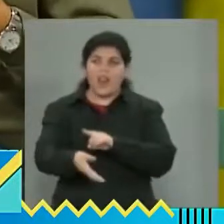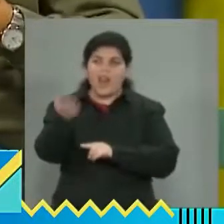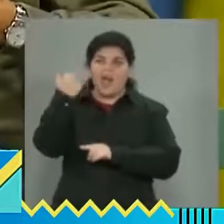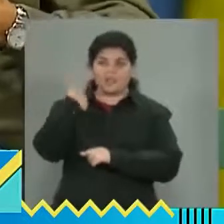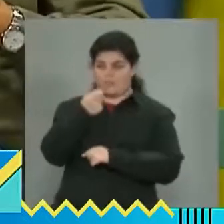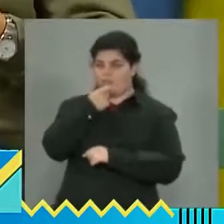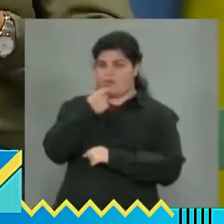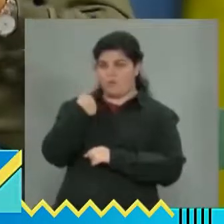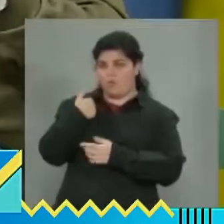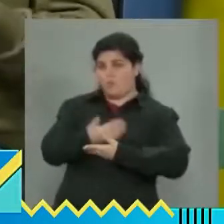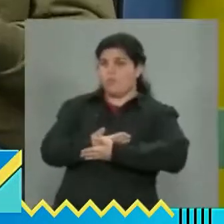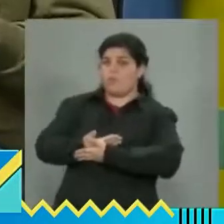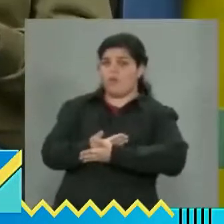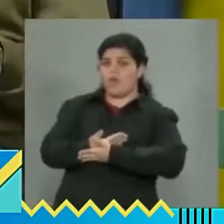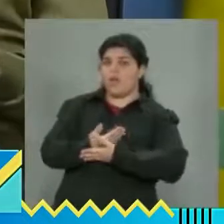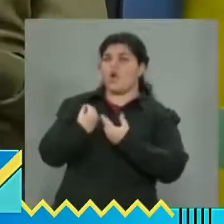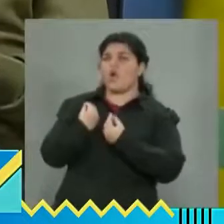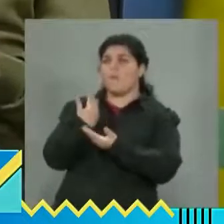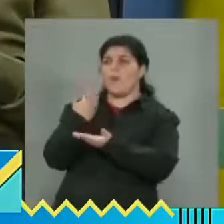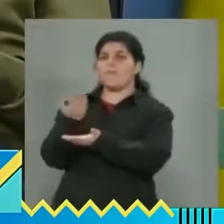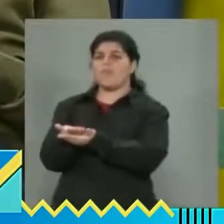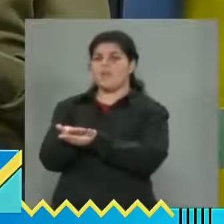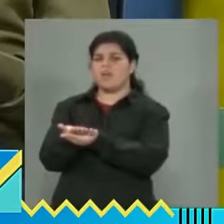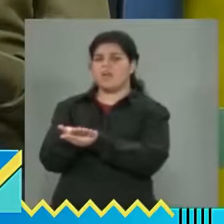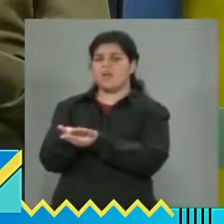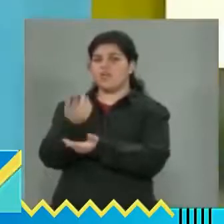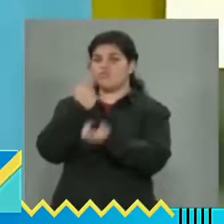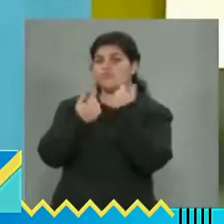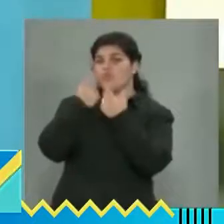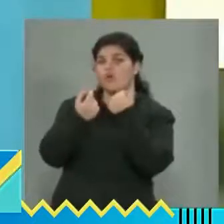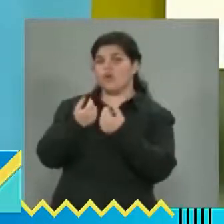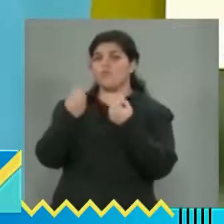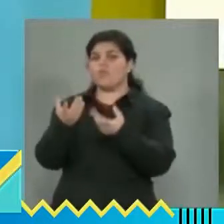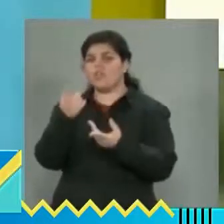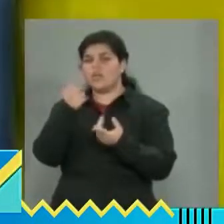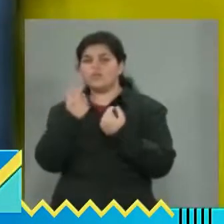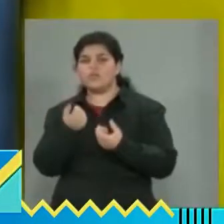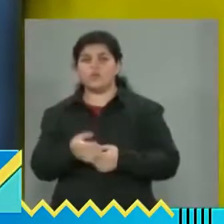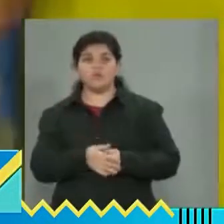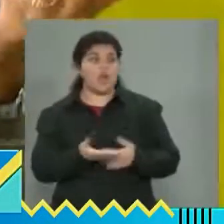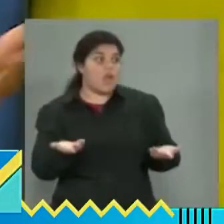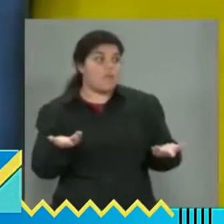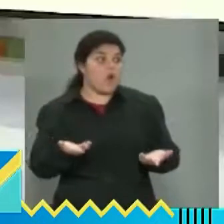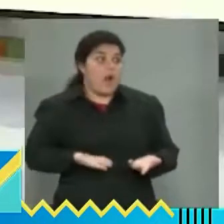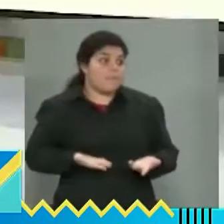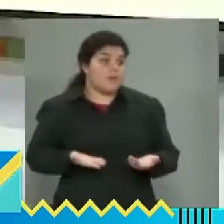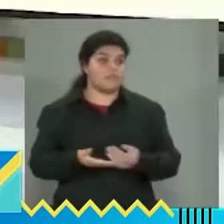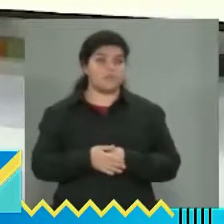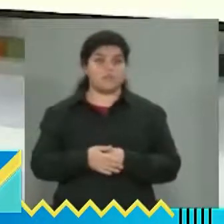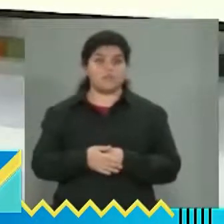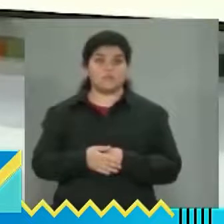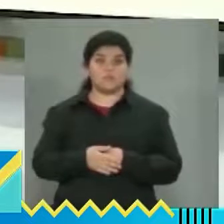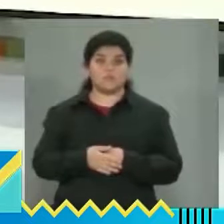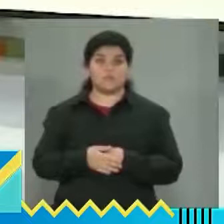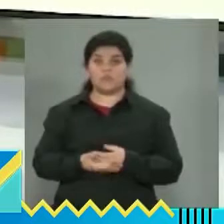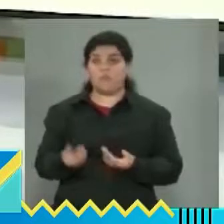aparecimos pidiendo, llorando. ¿Y por qué llorábamos? Quizás teníamos hambre. ¿Qué más? Como yo siempre le pregunto a